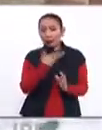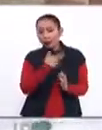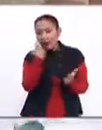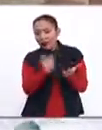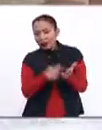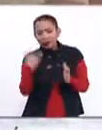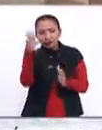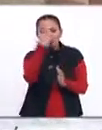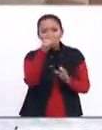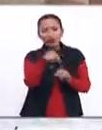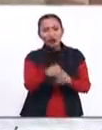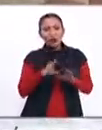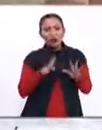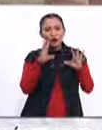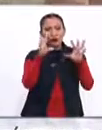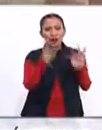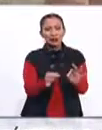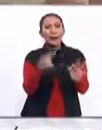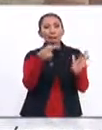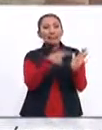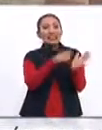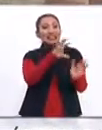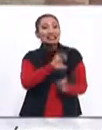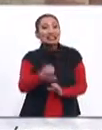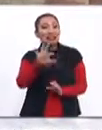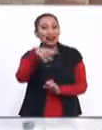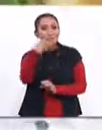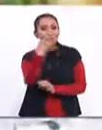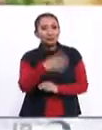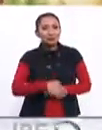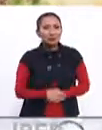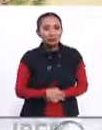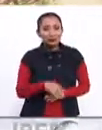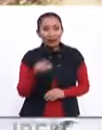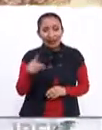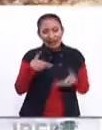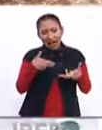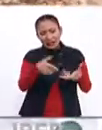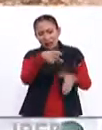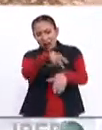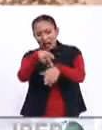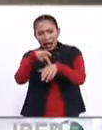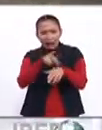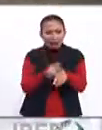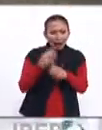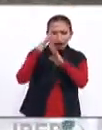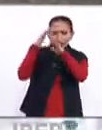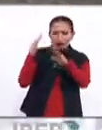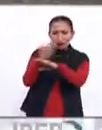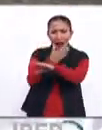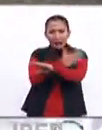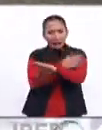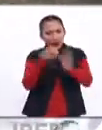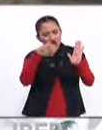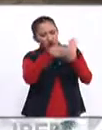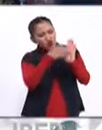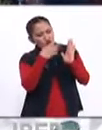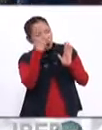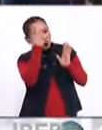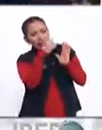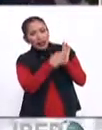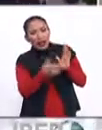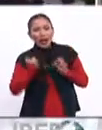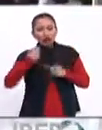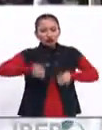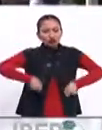el esplendor de su fundación en 1514. Calles empedradas, balaustradas de madera, balcones corridos,